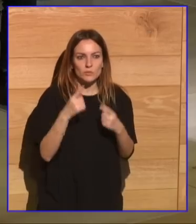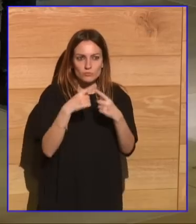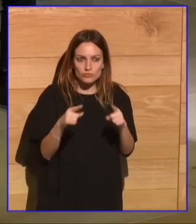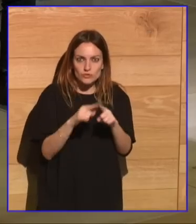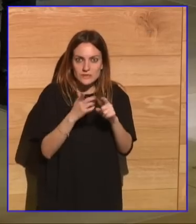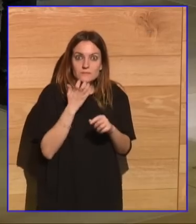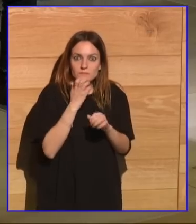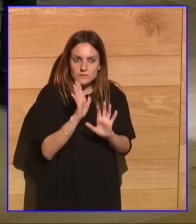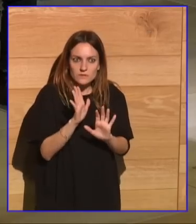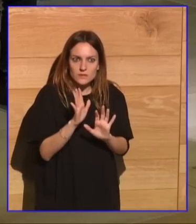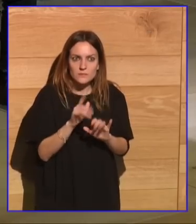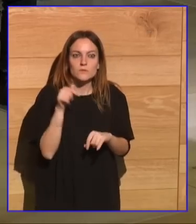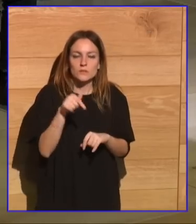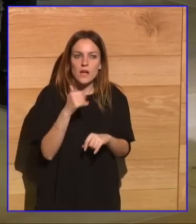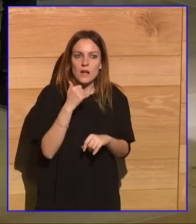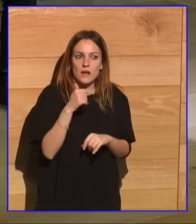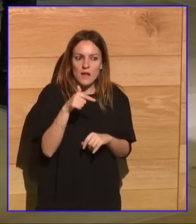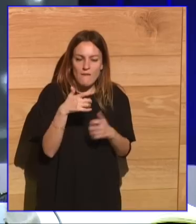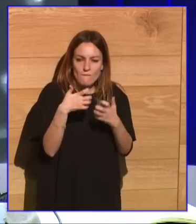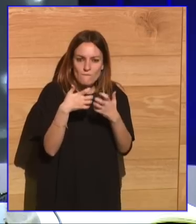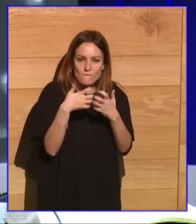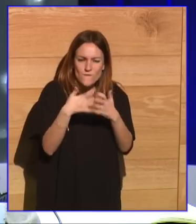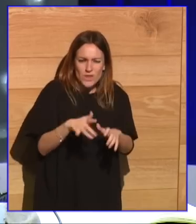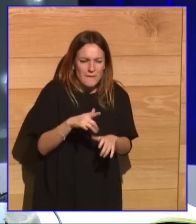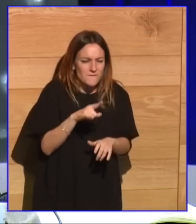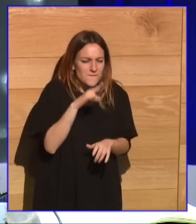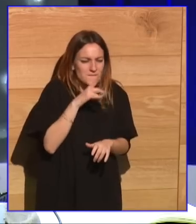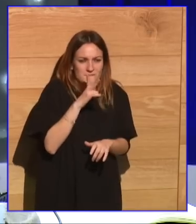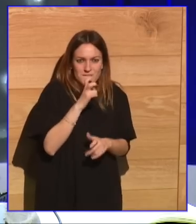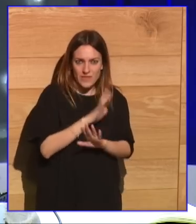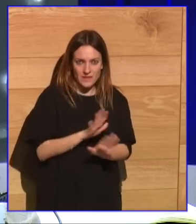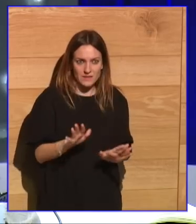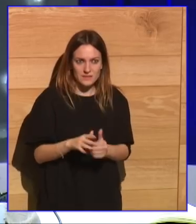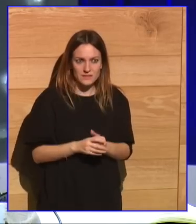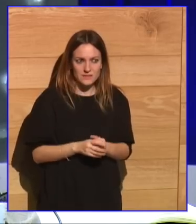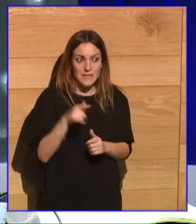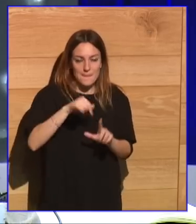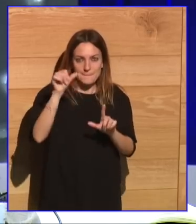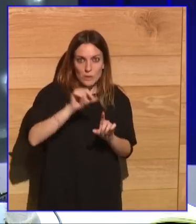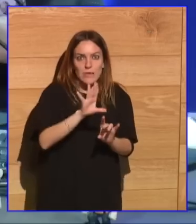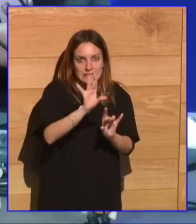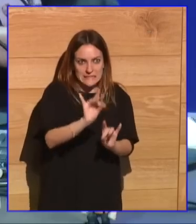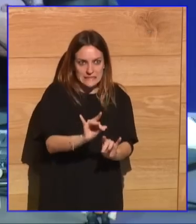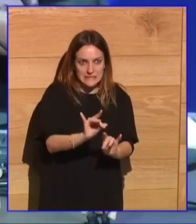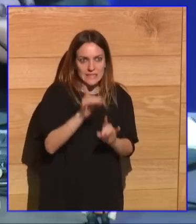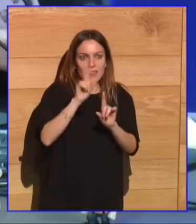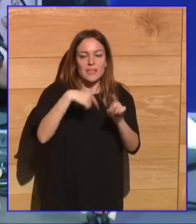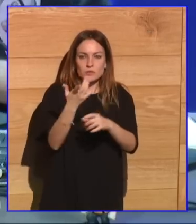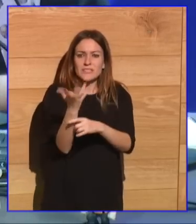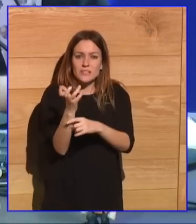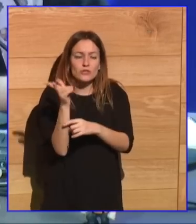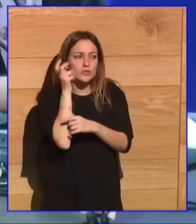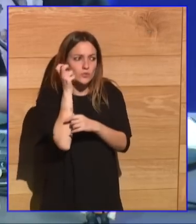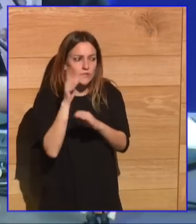ejemplo, que has mencionado a Randy Edelman, sí. O sea, funciona francamente mal. En la película sí, por eso digo, hay que sacarlo, hay que escuchar el disco en tu casa.